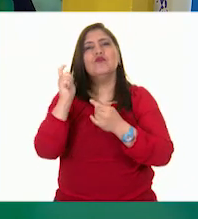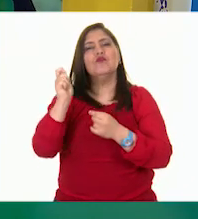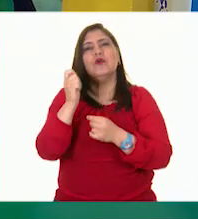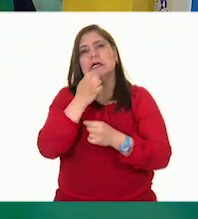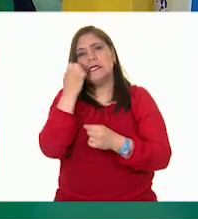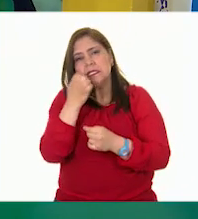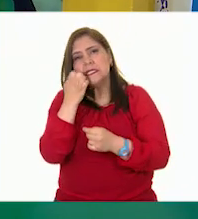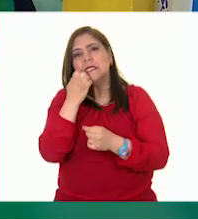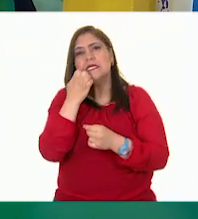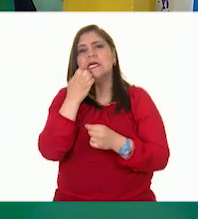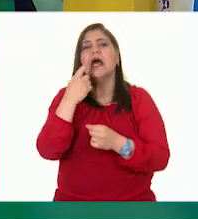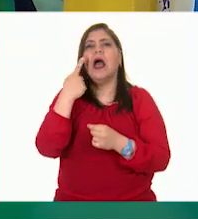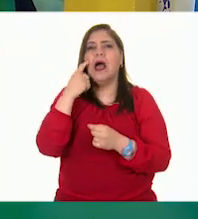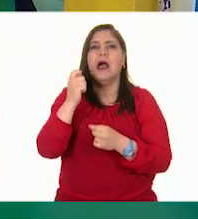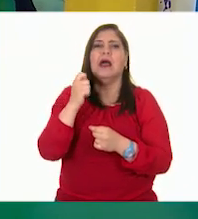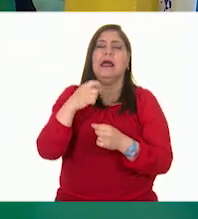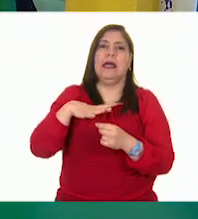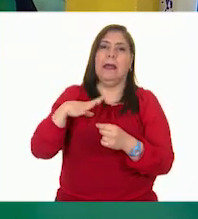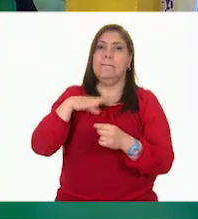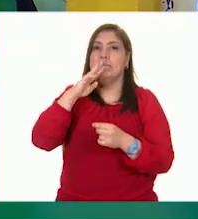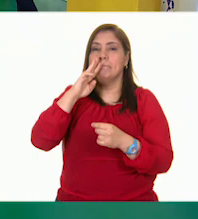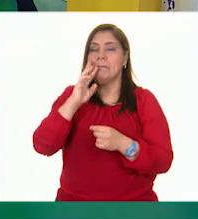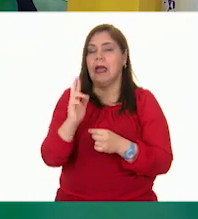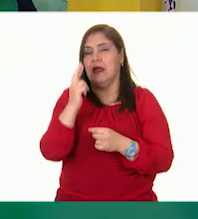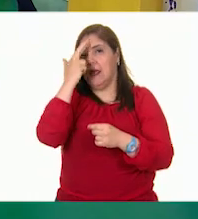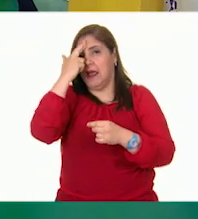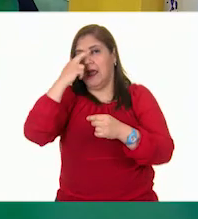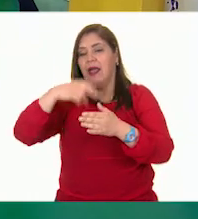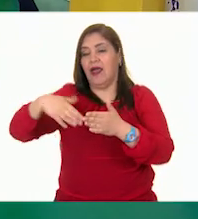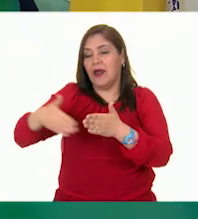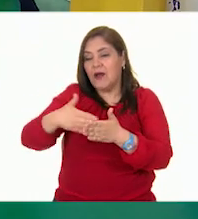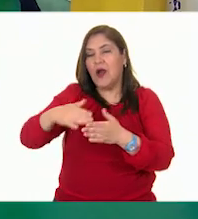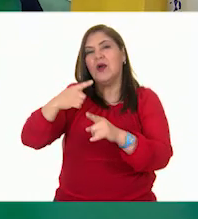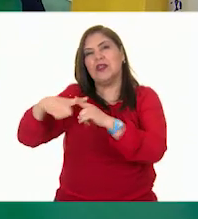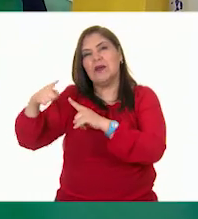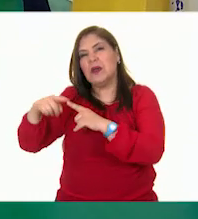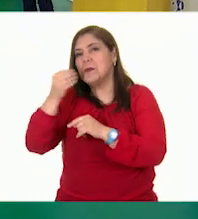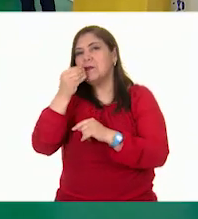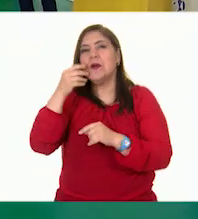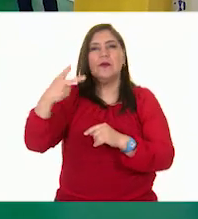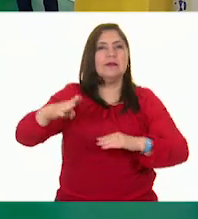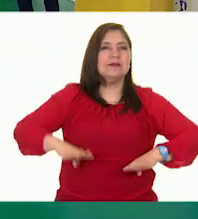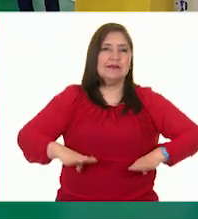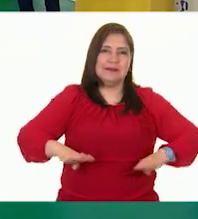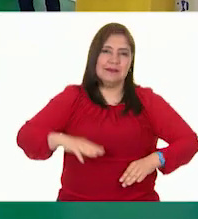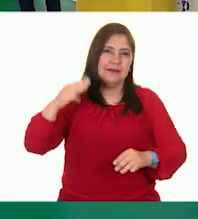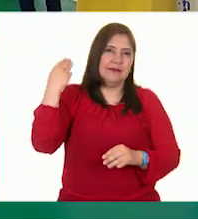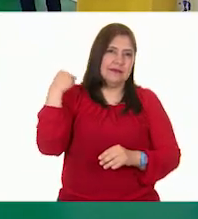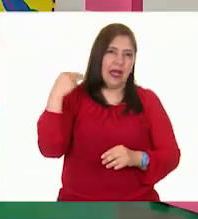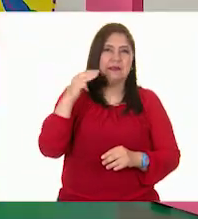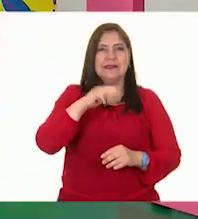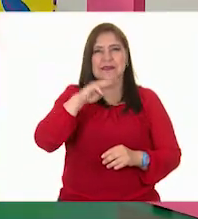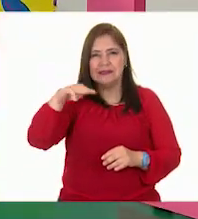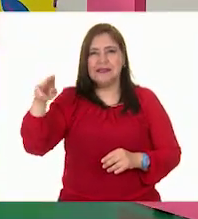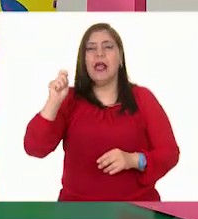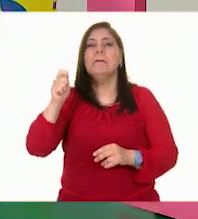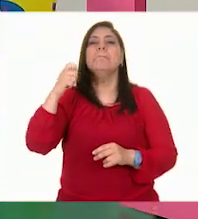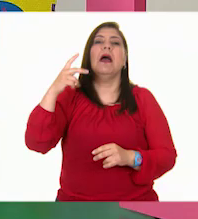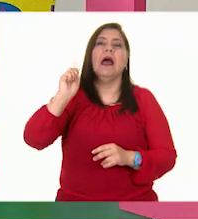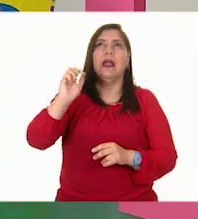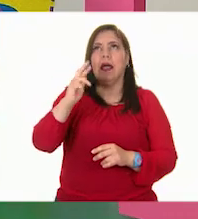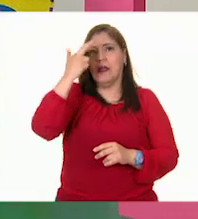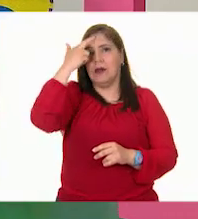pero su mamá le prepara guisos de Michoacán para que siempre se acuerde y recuerde que algún día deberá ir a su pueblo, que también es el